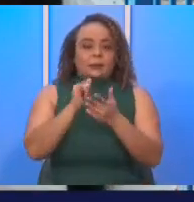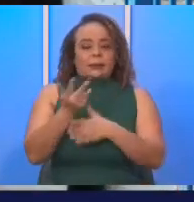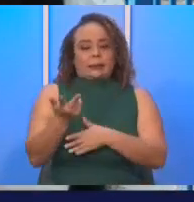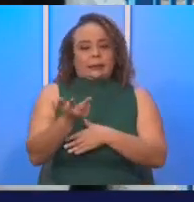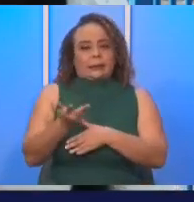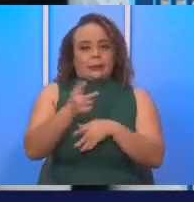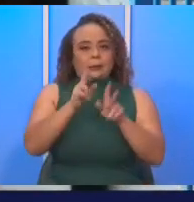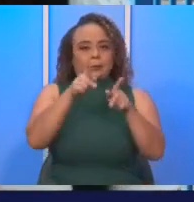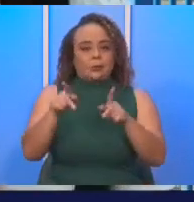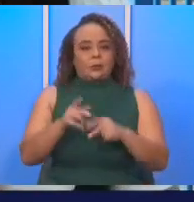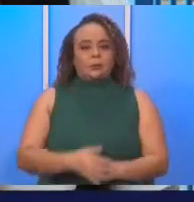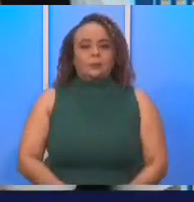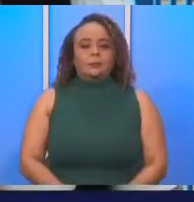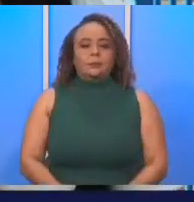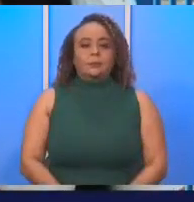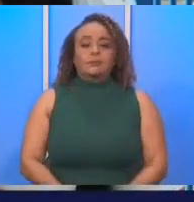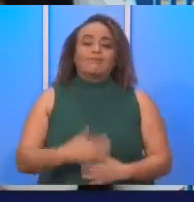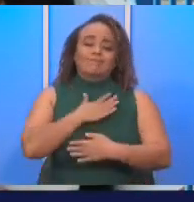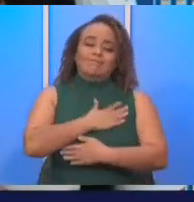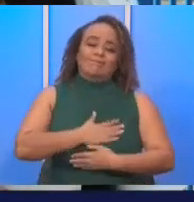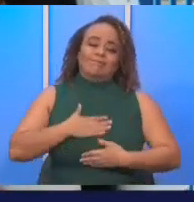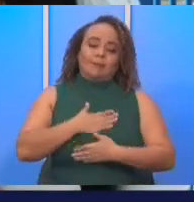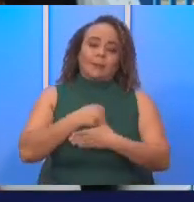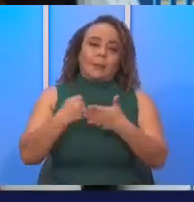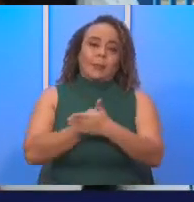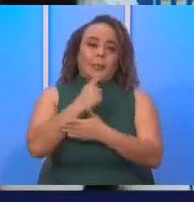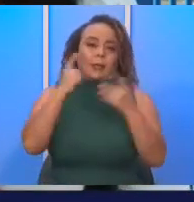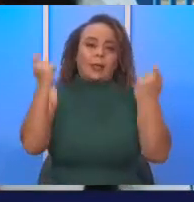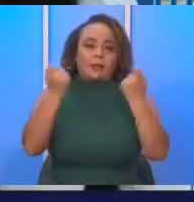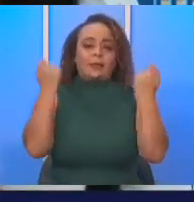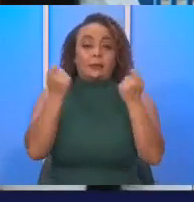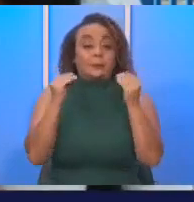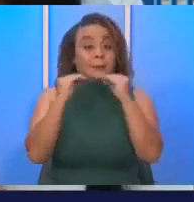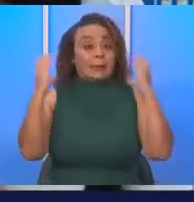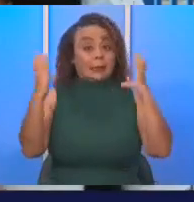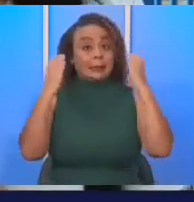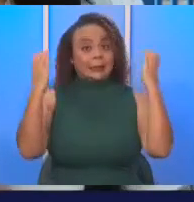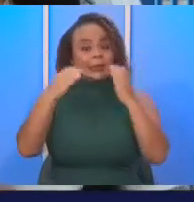tres personas que andaban disfrutando lamentablemente de una de las fiestas que más se